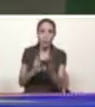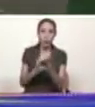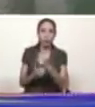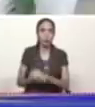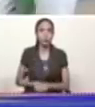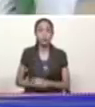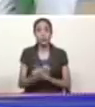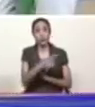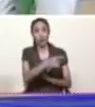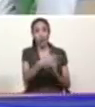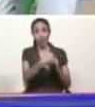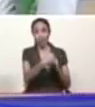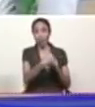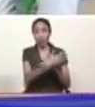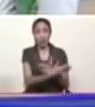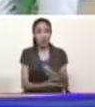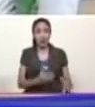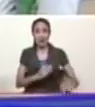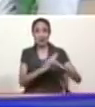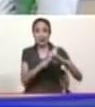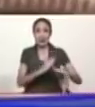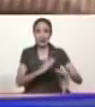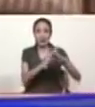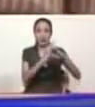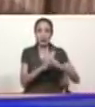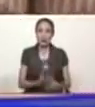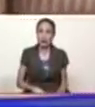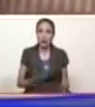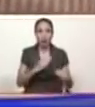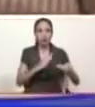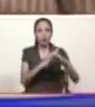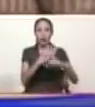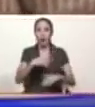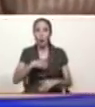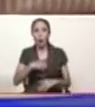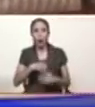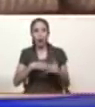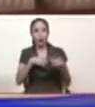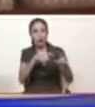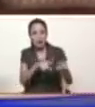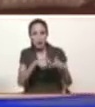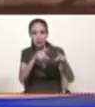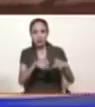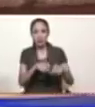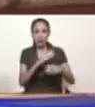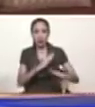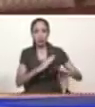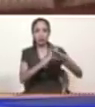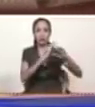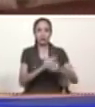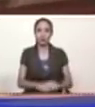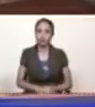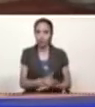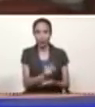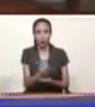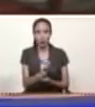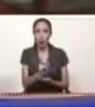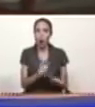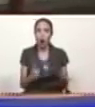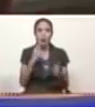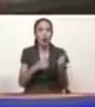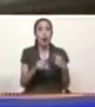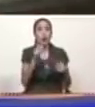de evitar que se lleve a cabo el ciclo de siembra tratando de torpedearnos embargándonos